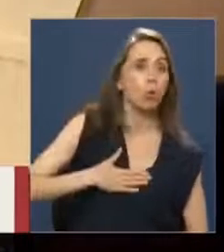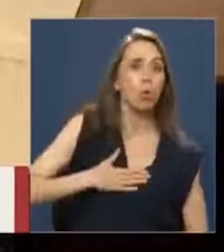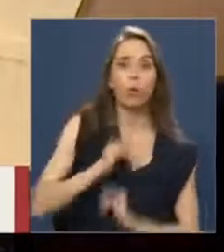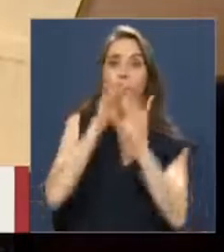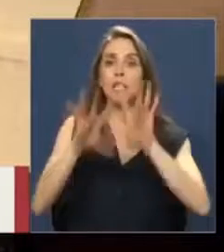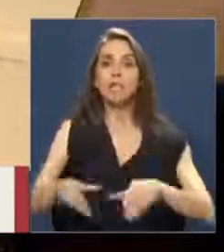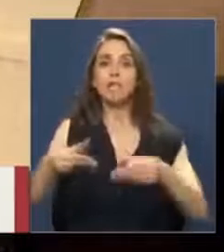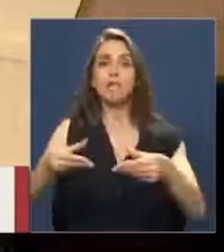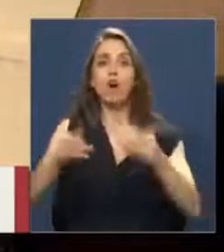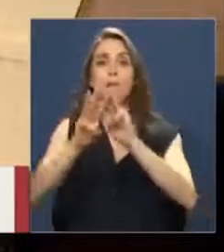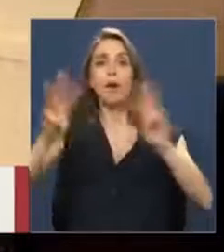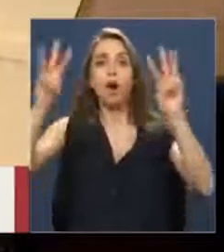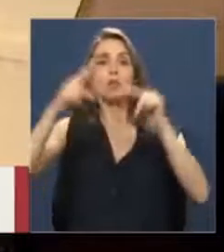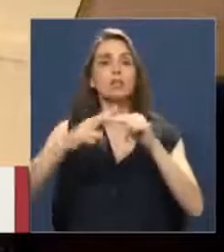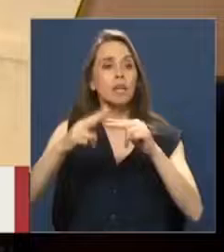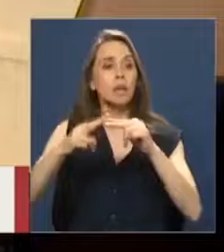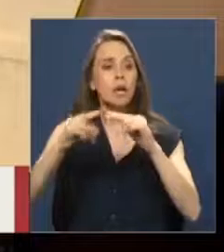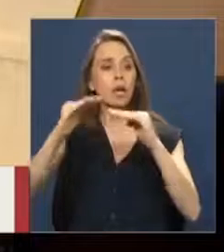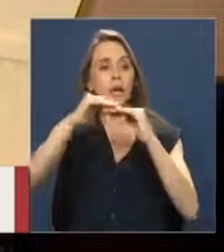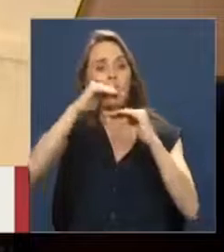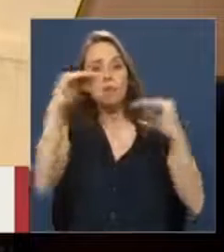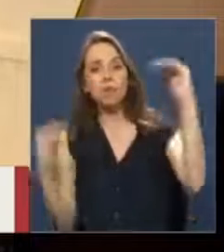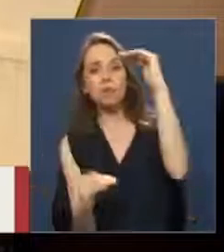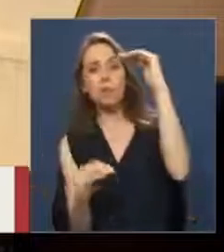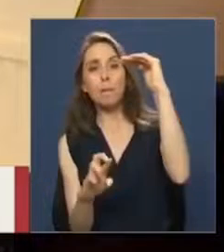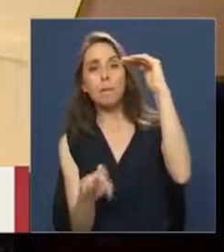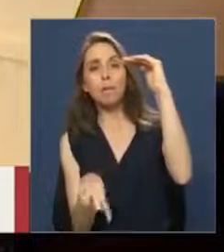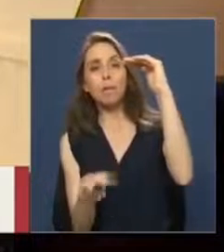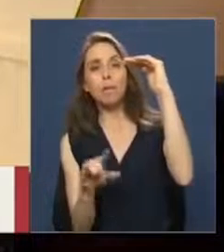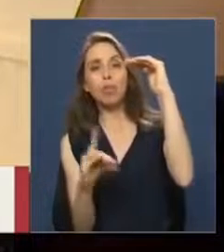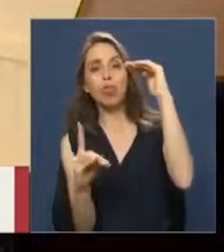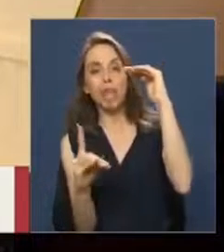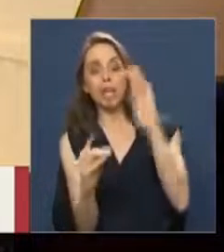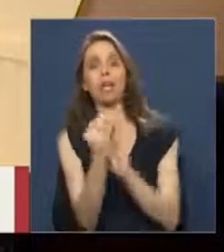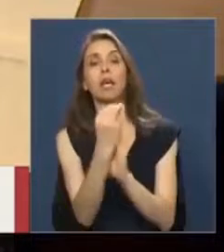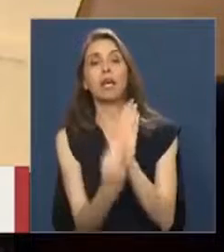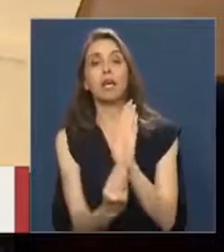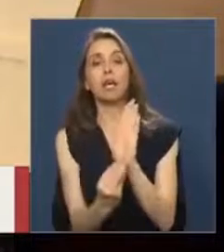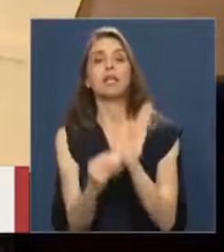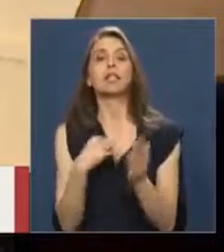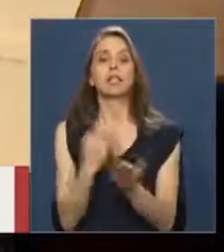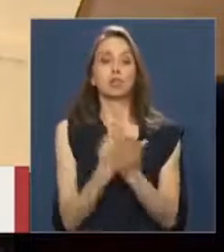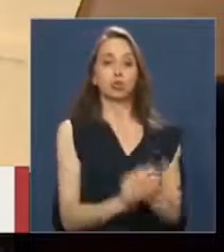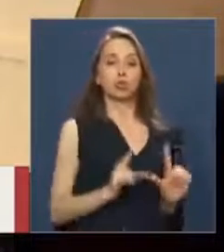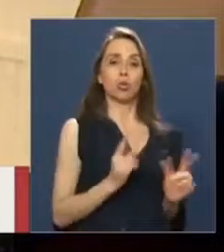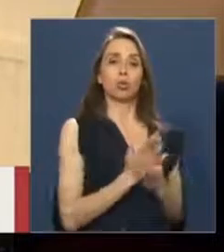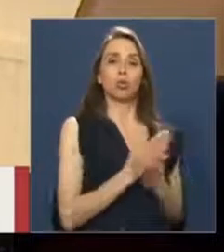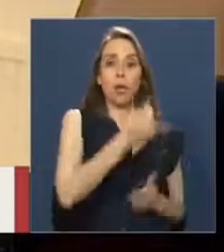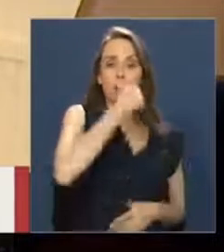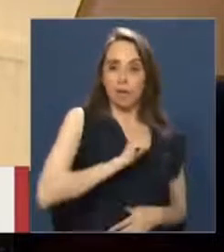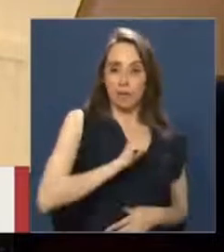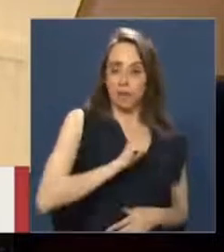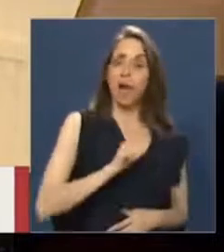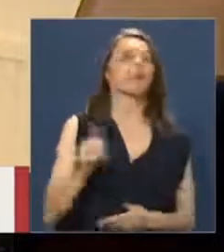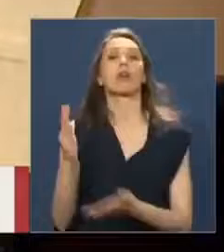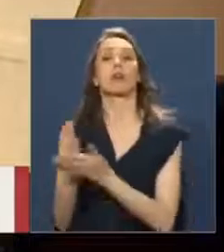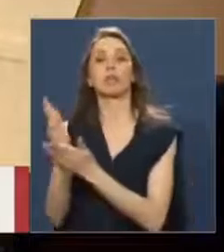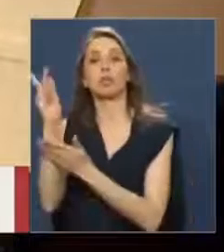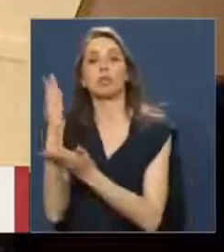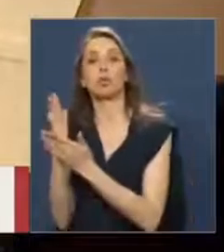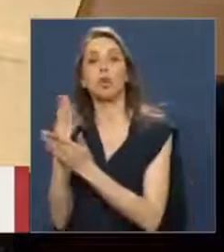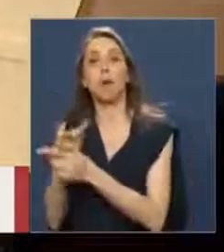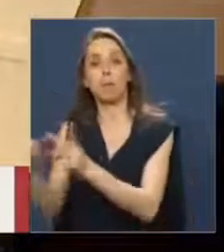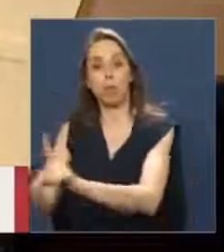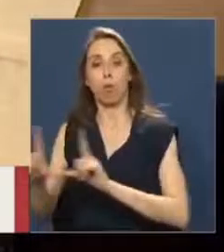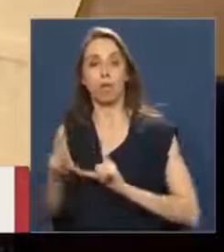informe Desiguales de la PNUD. Aquí, ¿a quién sale de un colegio privado? Como quien sale de un colegio público